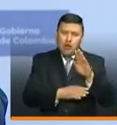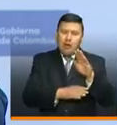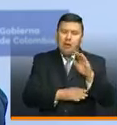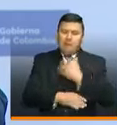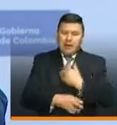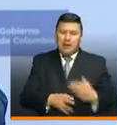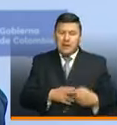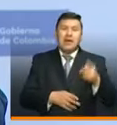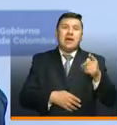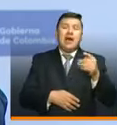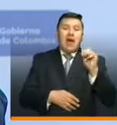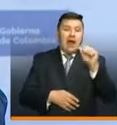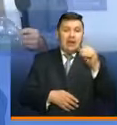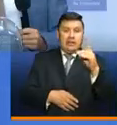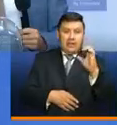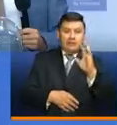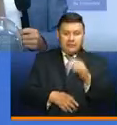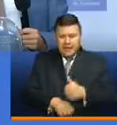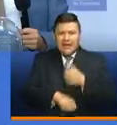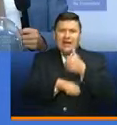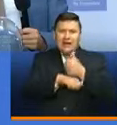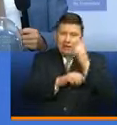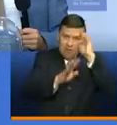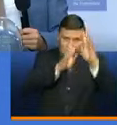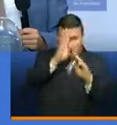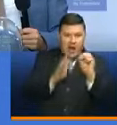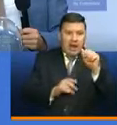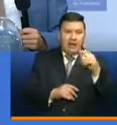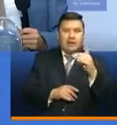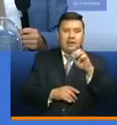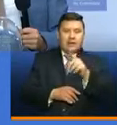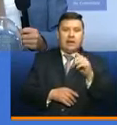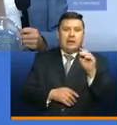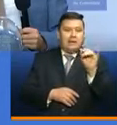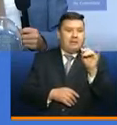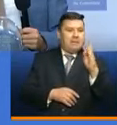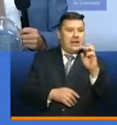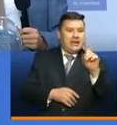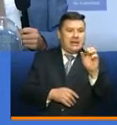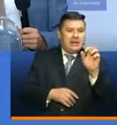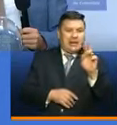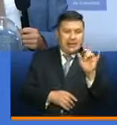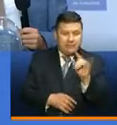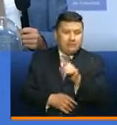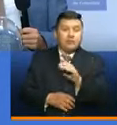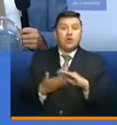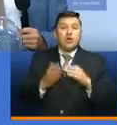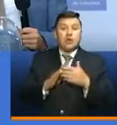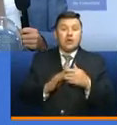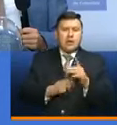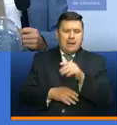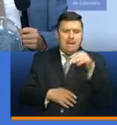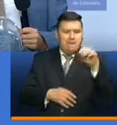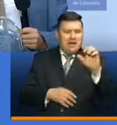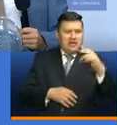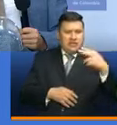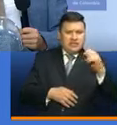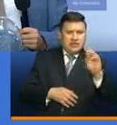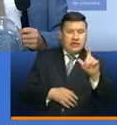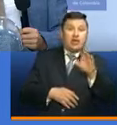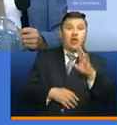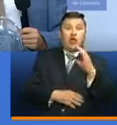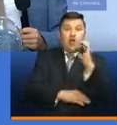señor Bruce McMaster, la rectora de innovación de la EAN, Brigitte Baptiste, la gestora de la comunidad Makers Colombia,